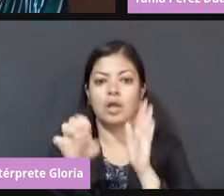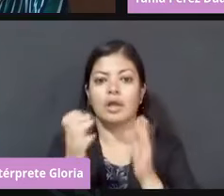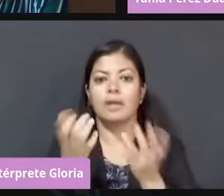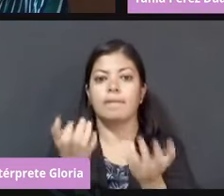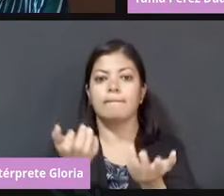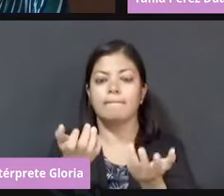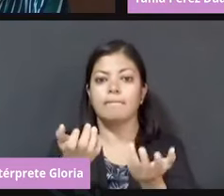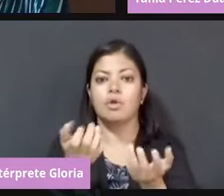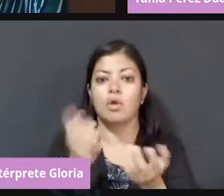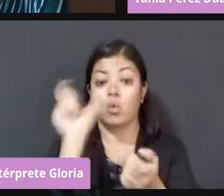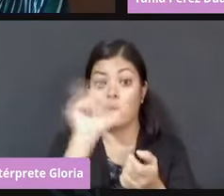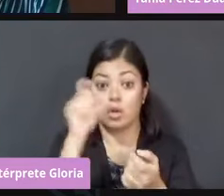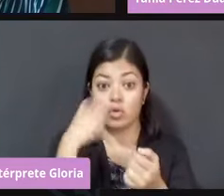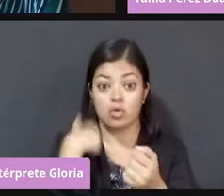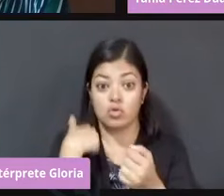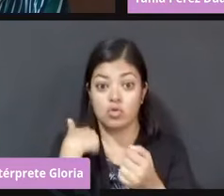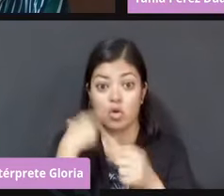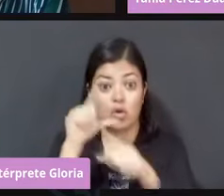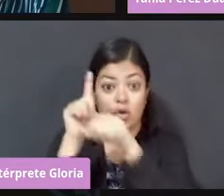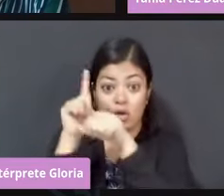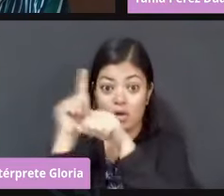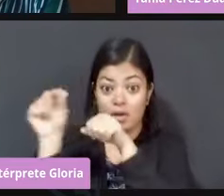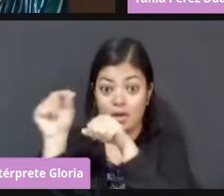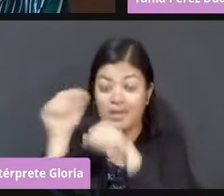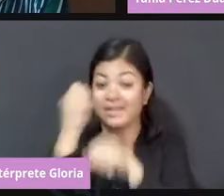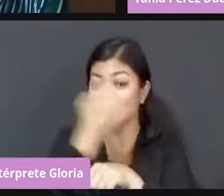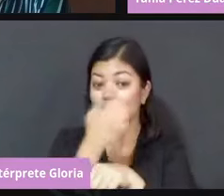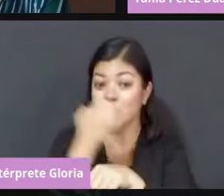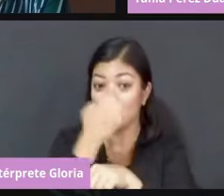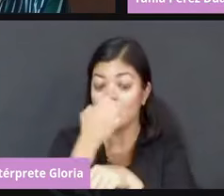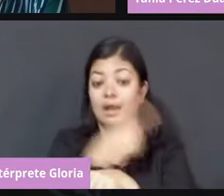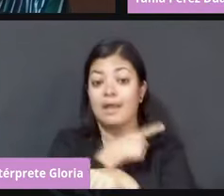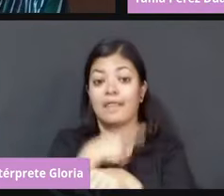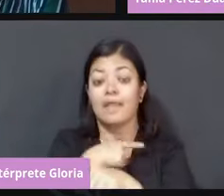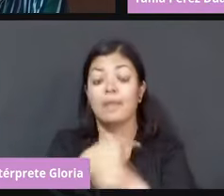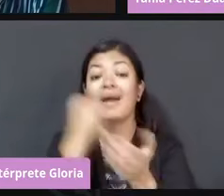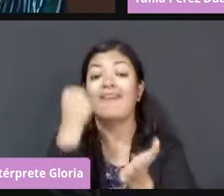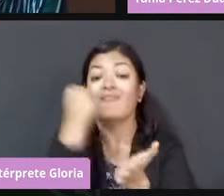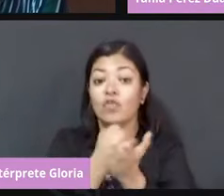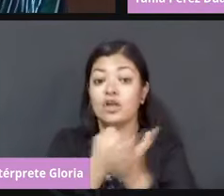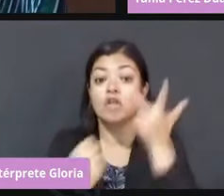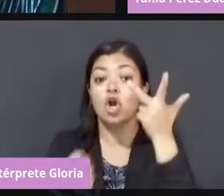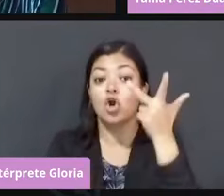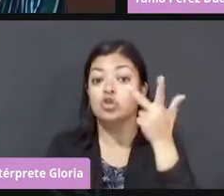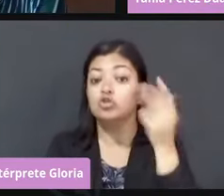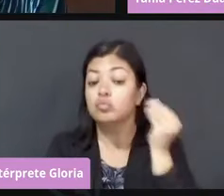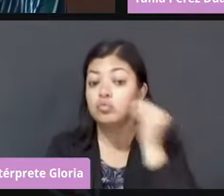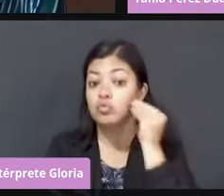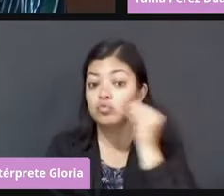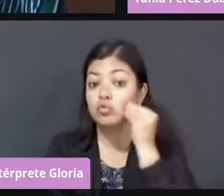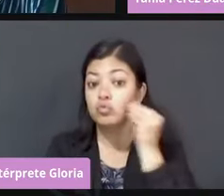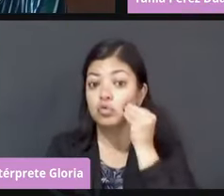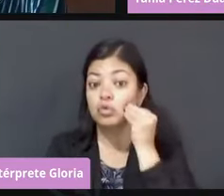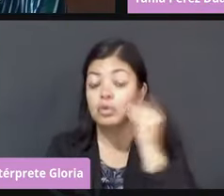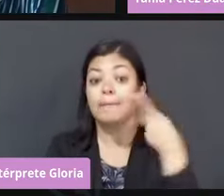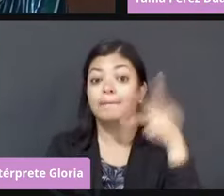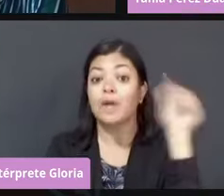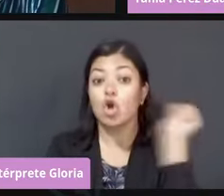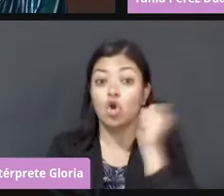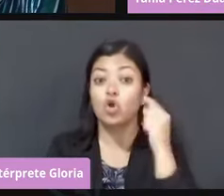me despido para irme al colegio, necesito que me des 8 besos y necesito que el tronido sea de